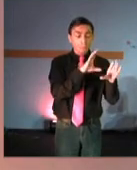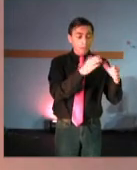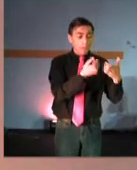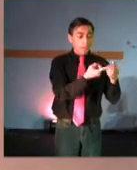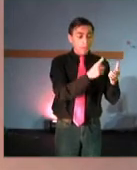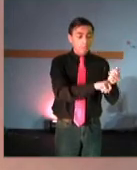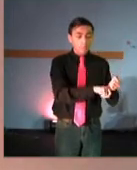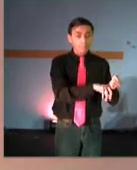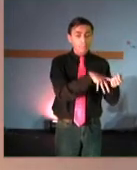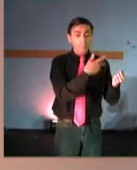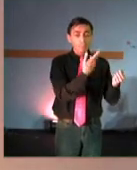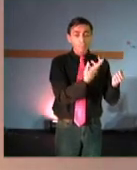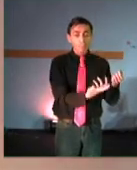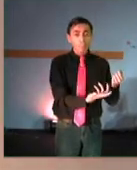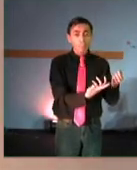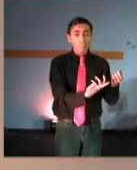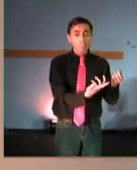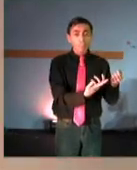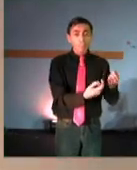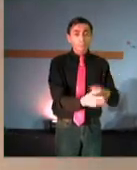comunitario, con trabajo